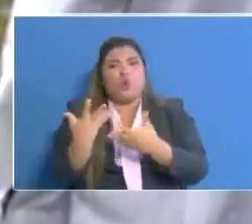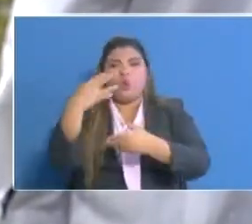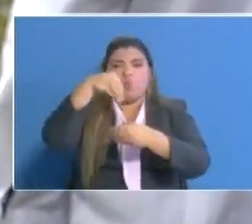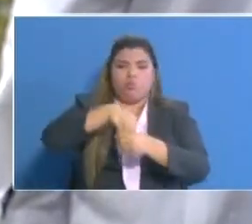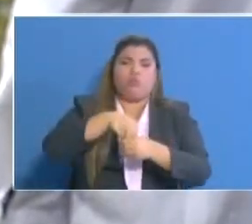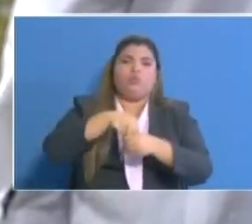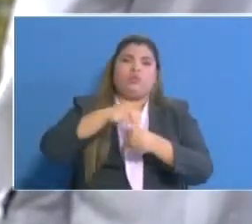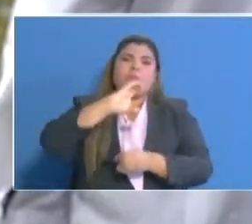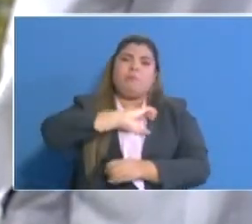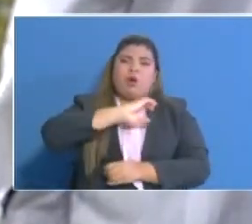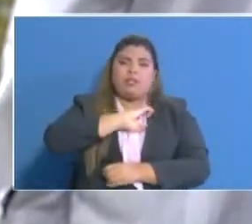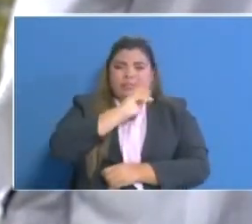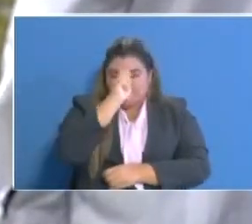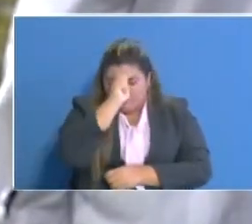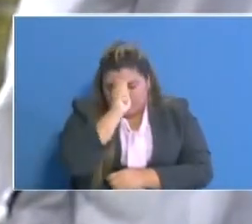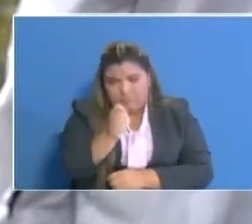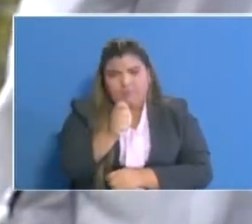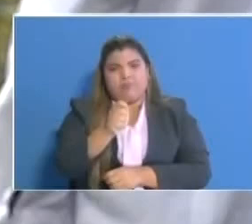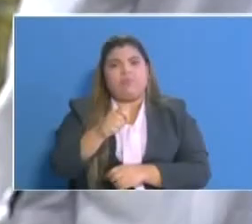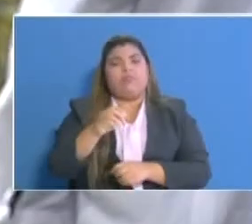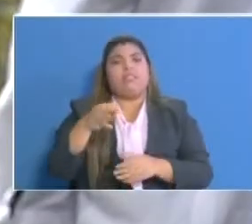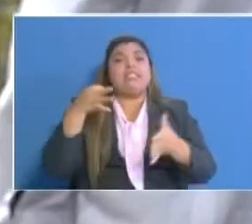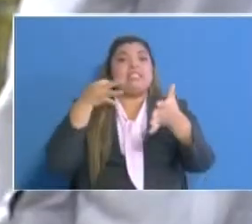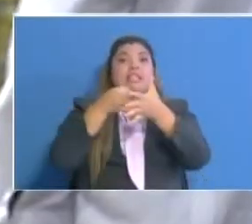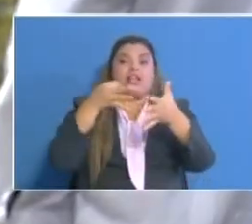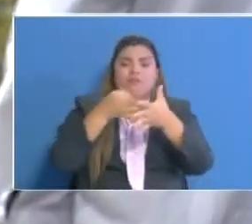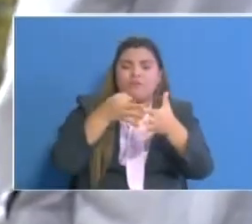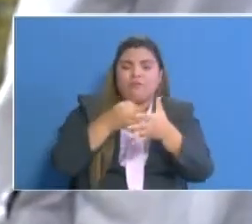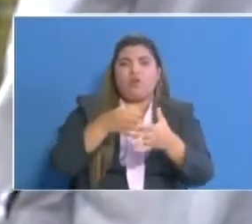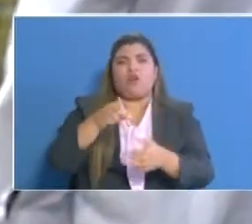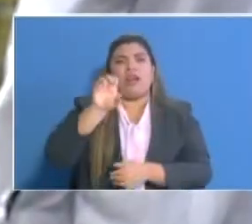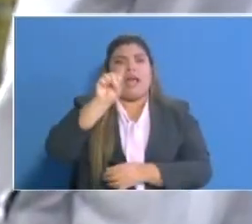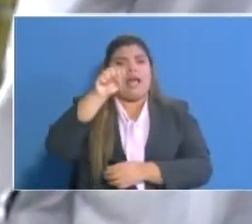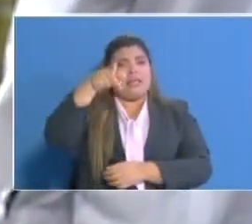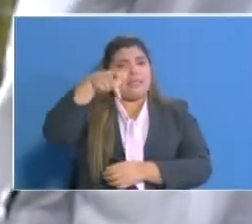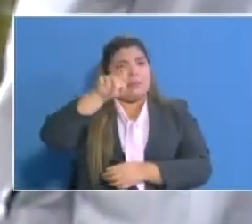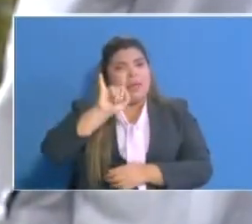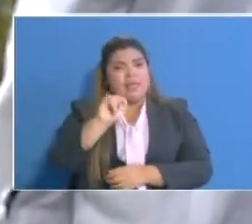A la policía, al SENAN, al SENAFRON, al SPI.